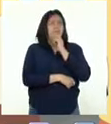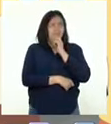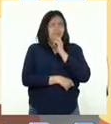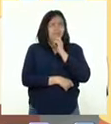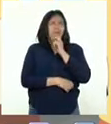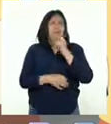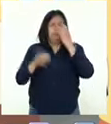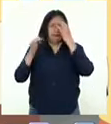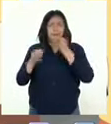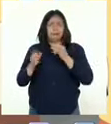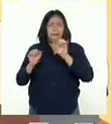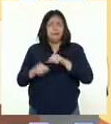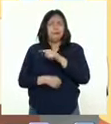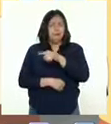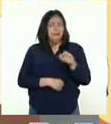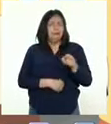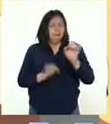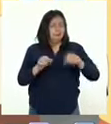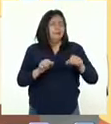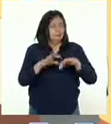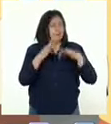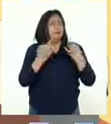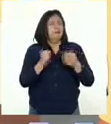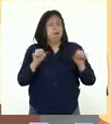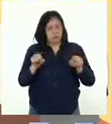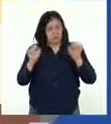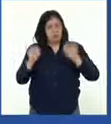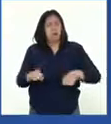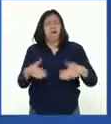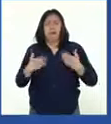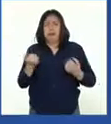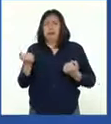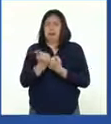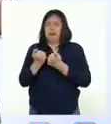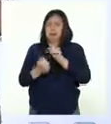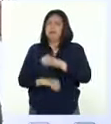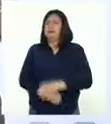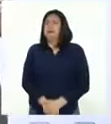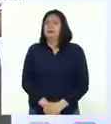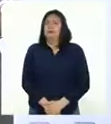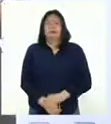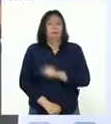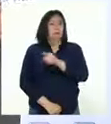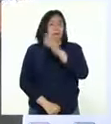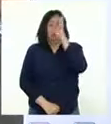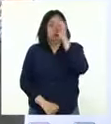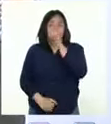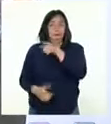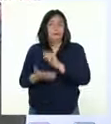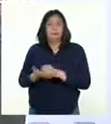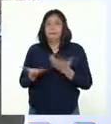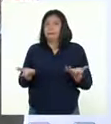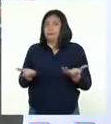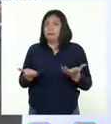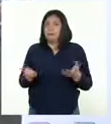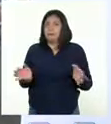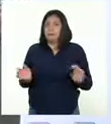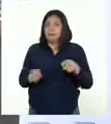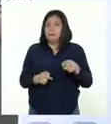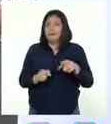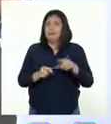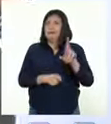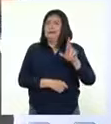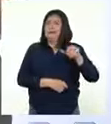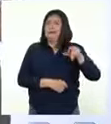convencida de que ella y sus familiares también pueden participar. Chicas y chicos, si estuvieran en el lugar de